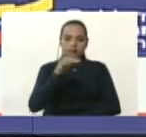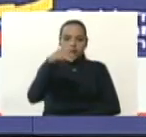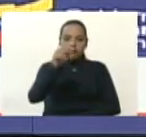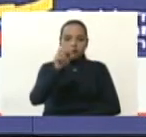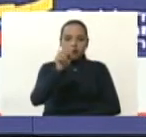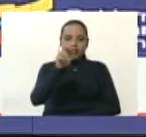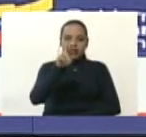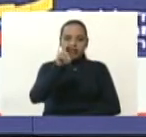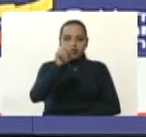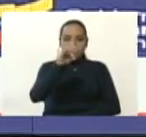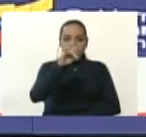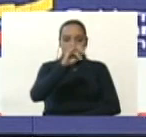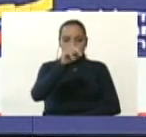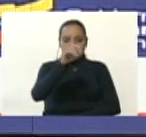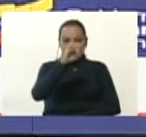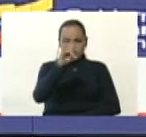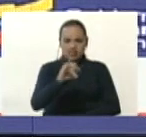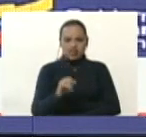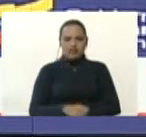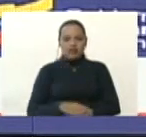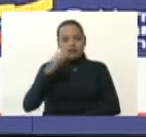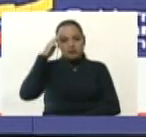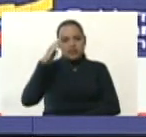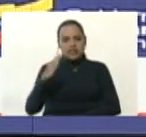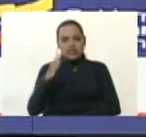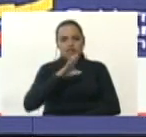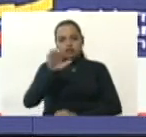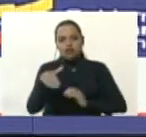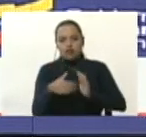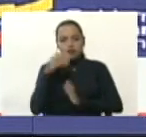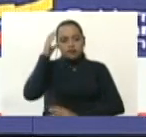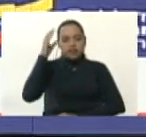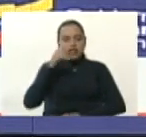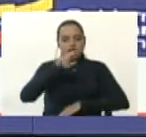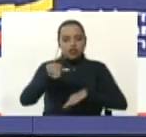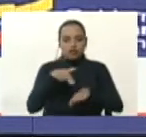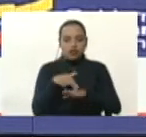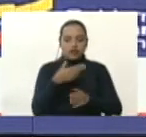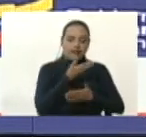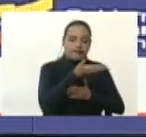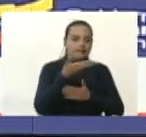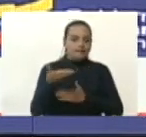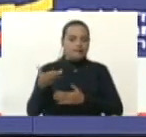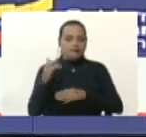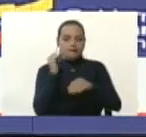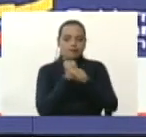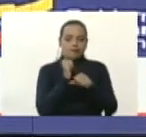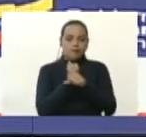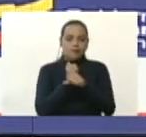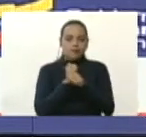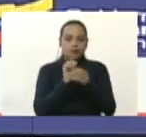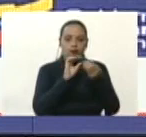para que la Milicia Nacional Bolivariana, con toda su capacidad nacional de distribución, de trabajo, de control, de chequeo